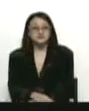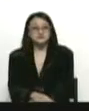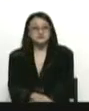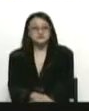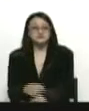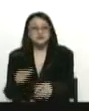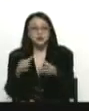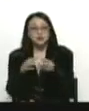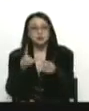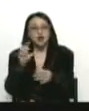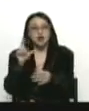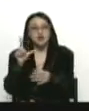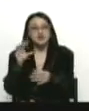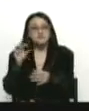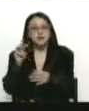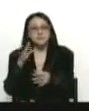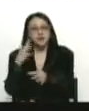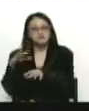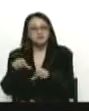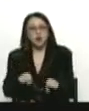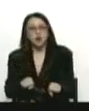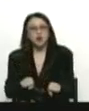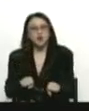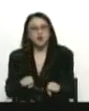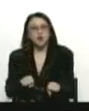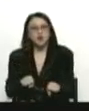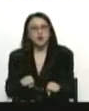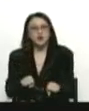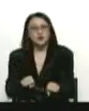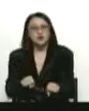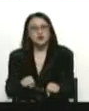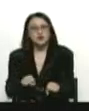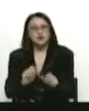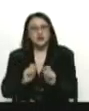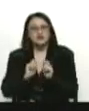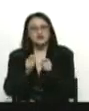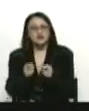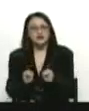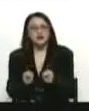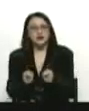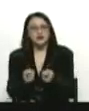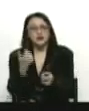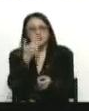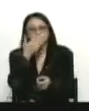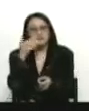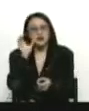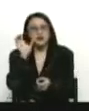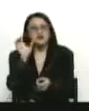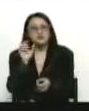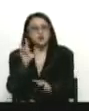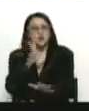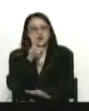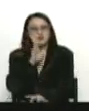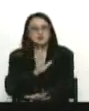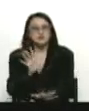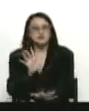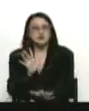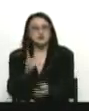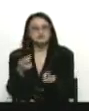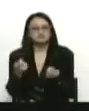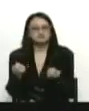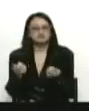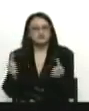Grupo de Lima para invadirnos, para colonizarnos, para tomarnos y entregarnos en bandeja de plata al imperialismo. Un bochorno, derrotado